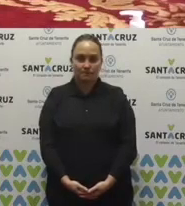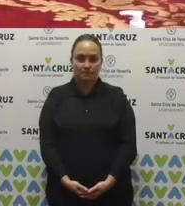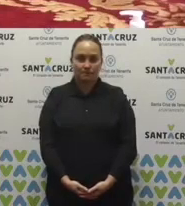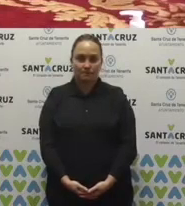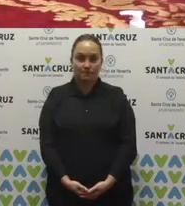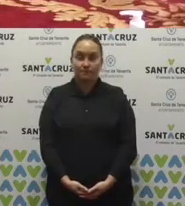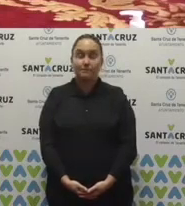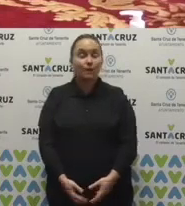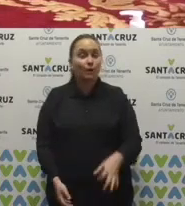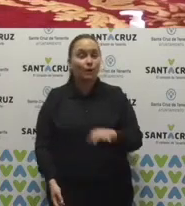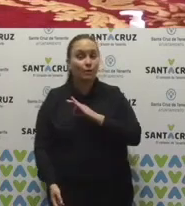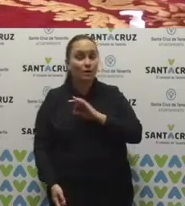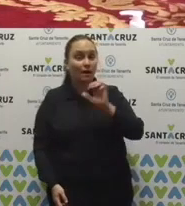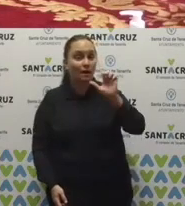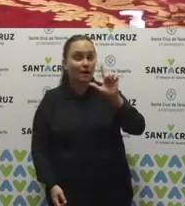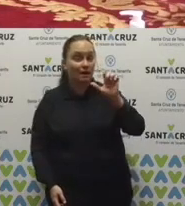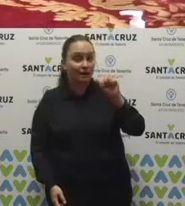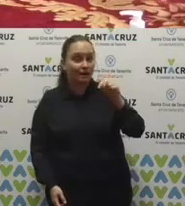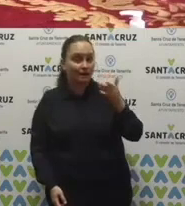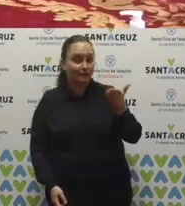doña elena